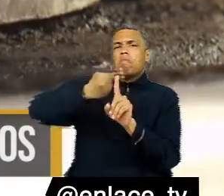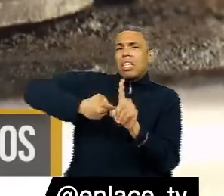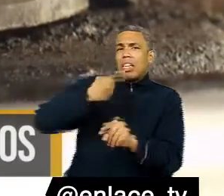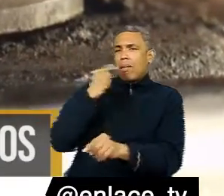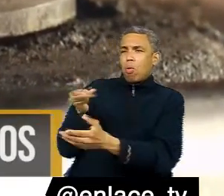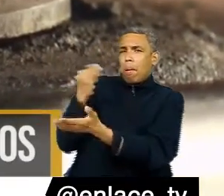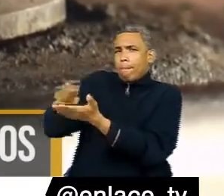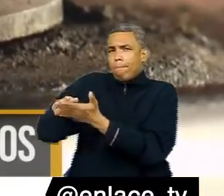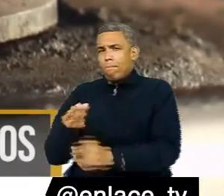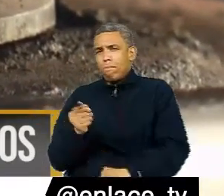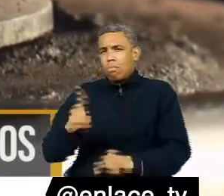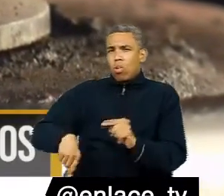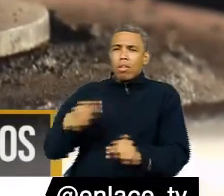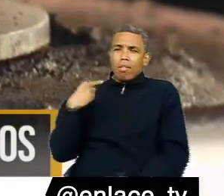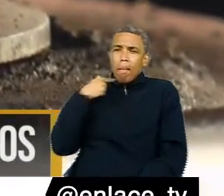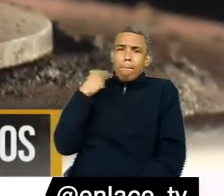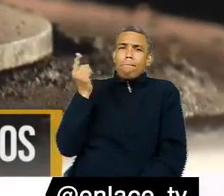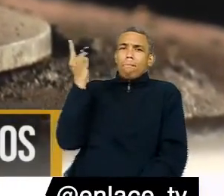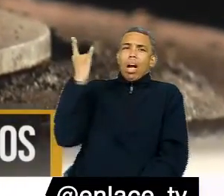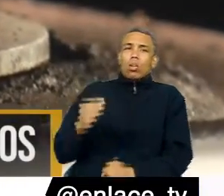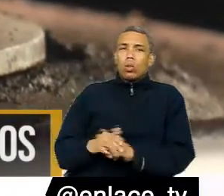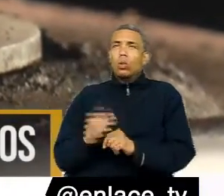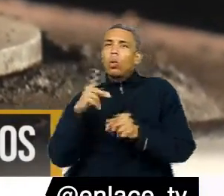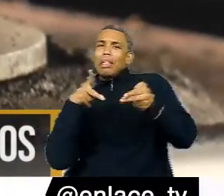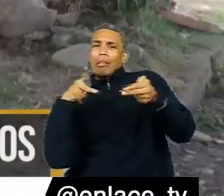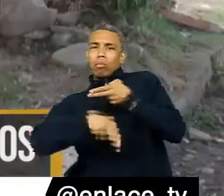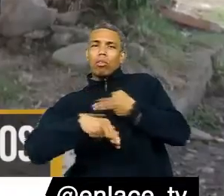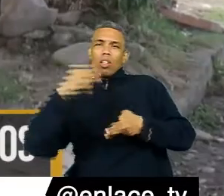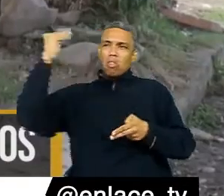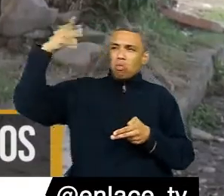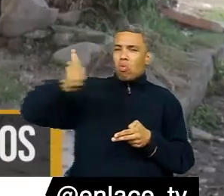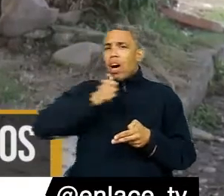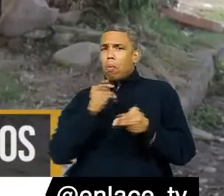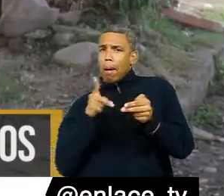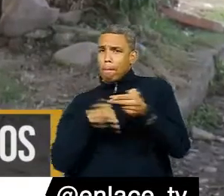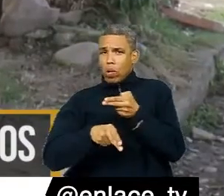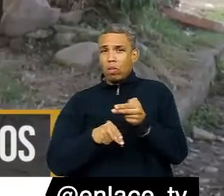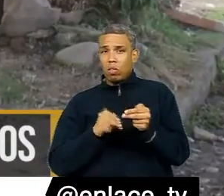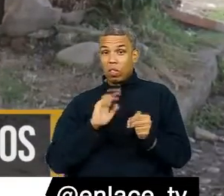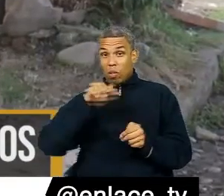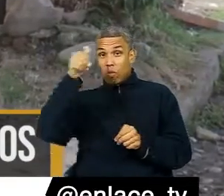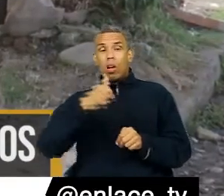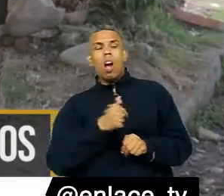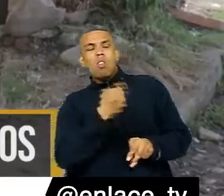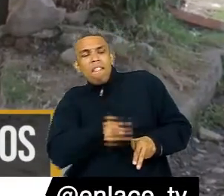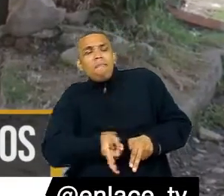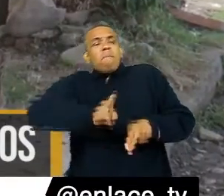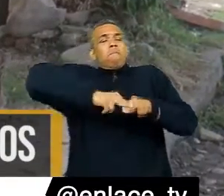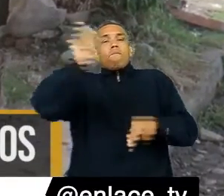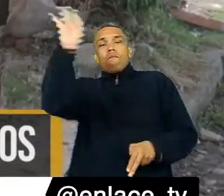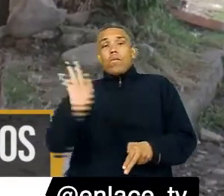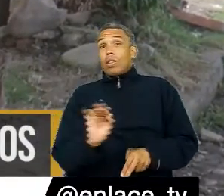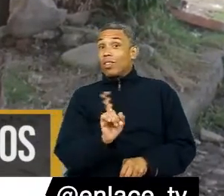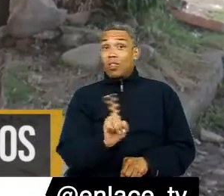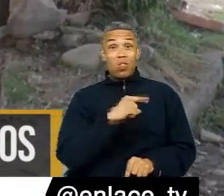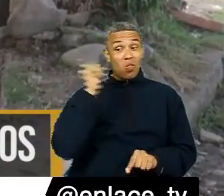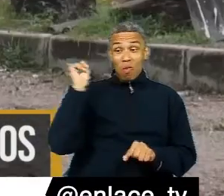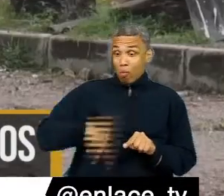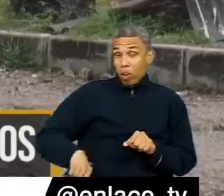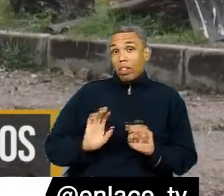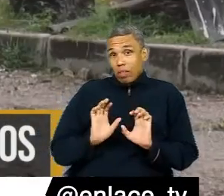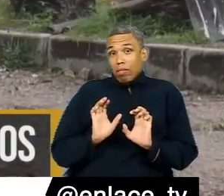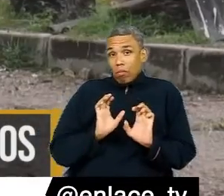por reconexión o reinstalación cuando la causa de la suspensión o el corte del servicio en inmuebles residenciales de estratos 1, 2 y 3 haya sido exclusivamente la